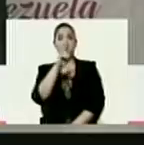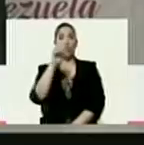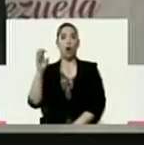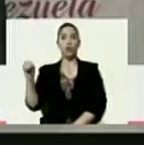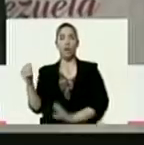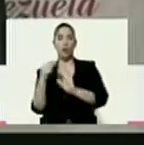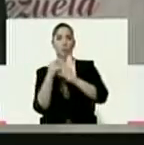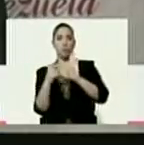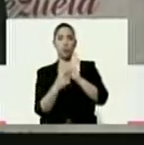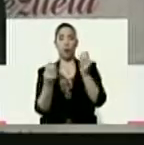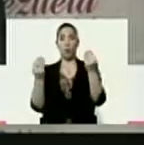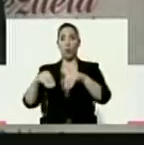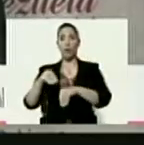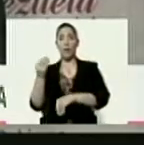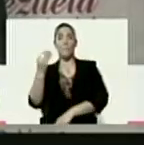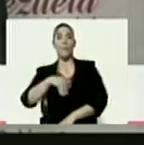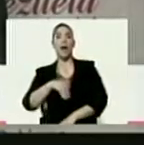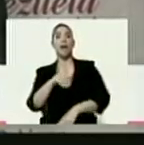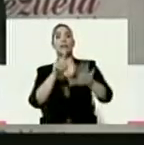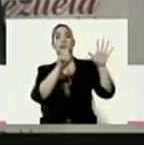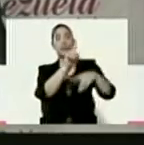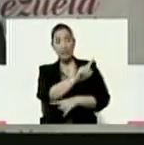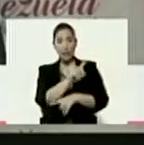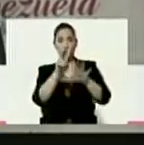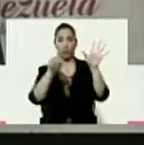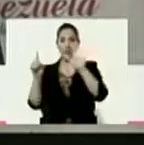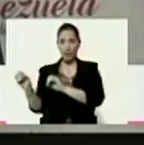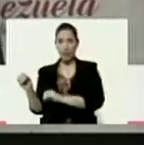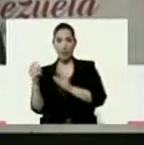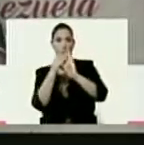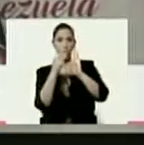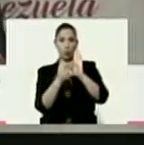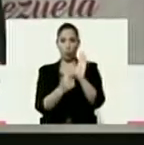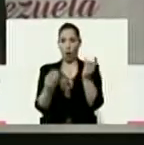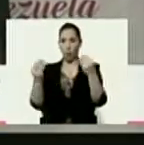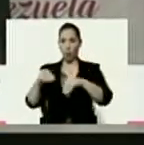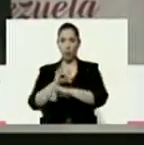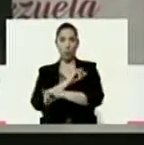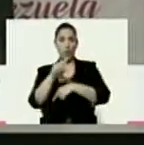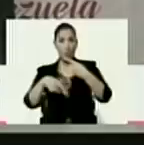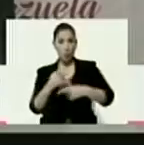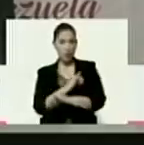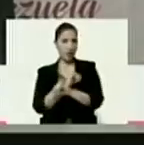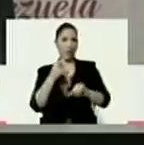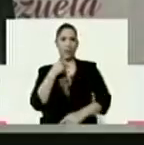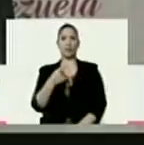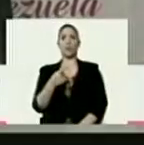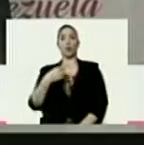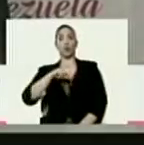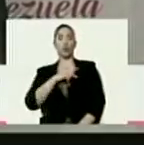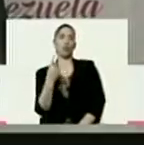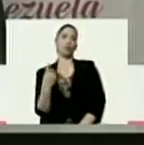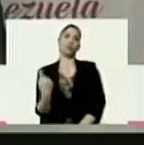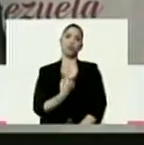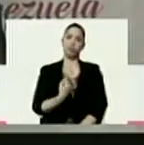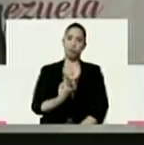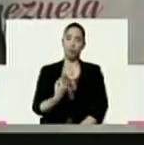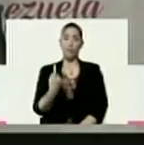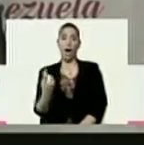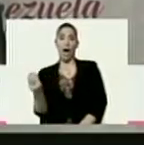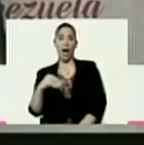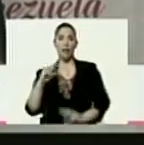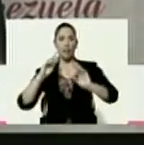acuerdo en más de 160 de esos 200 puntos, después de que decimos, bueno, solamente nos faltan estos pocos